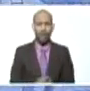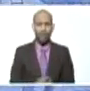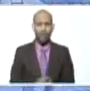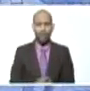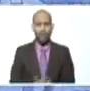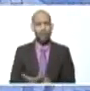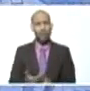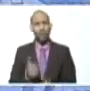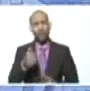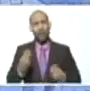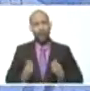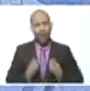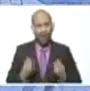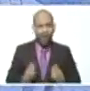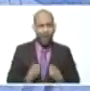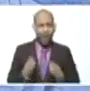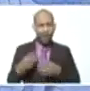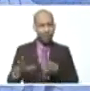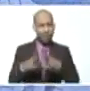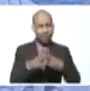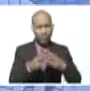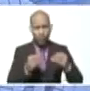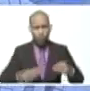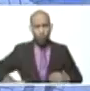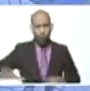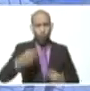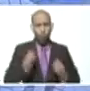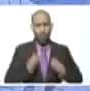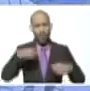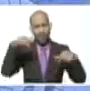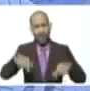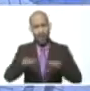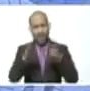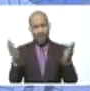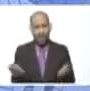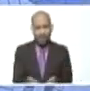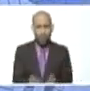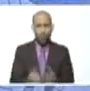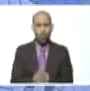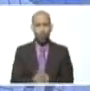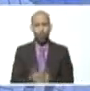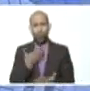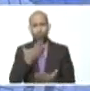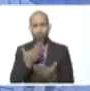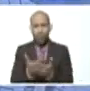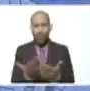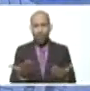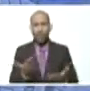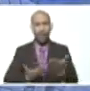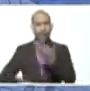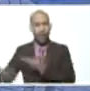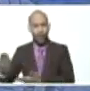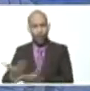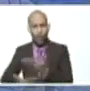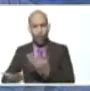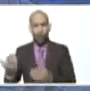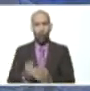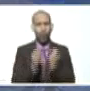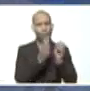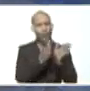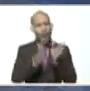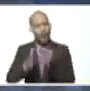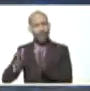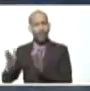de vida y la integridad de todos los que habitamos esta tierra exigen sin demora concertación, negociación,